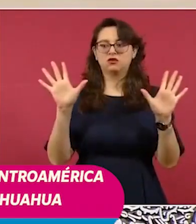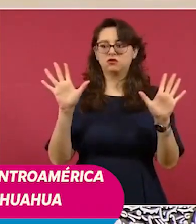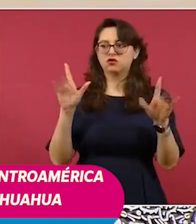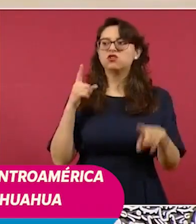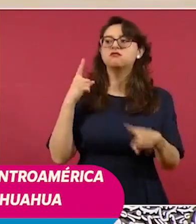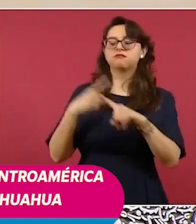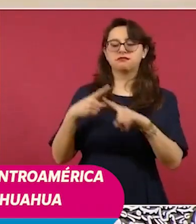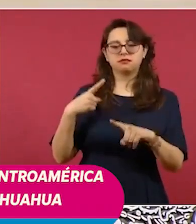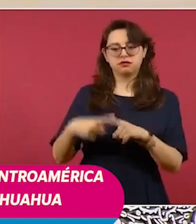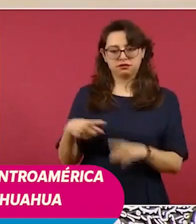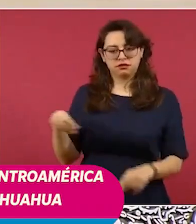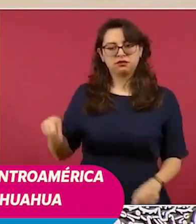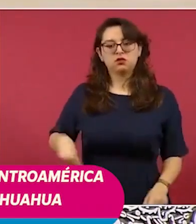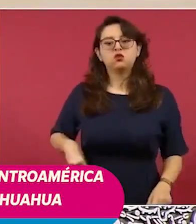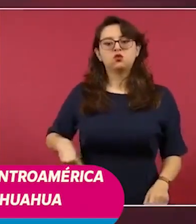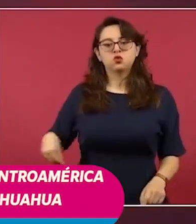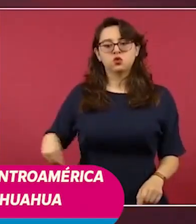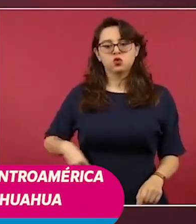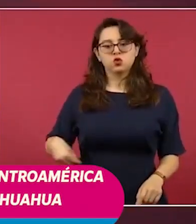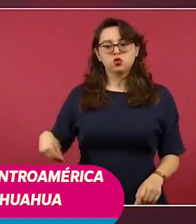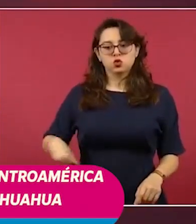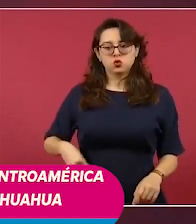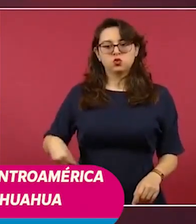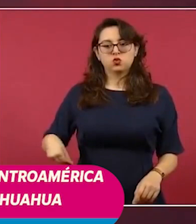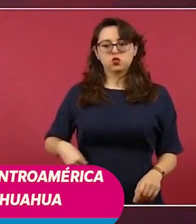quiénes fueron los responsables